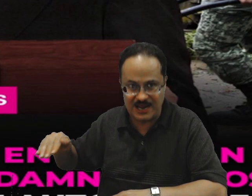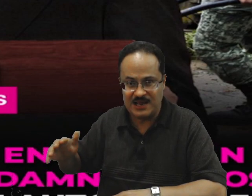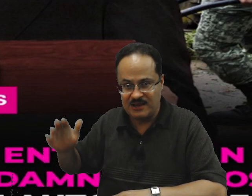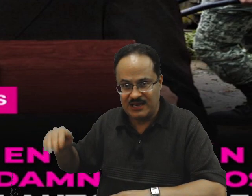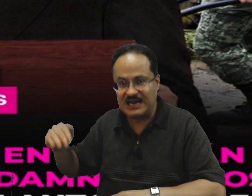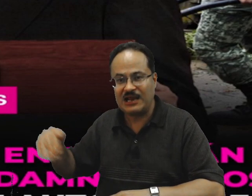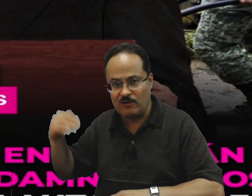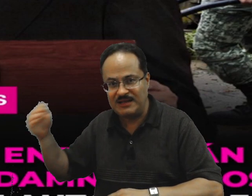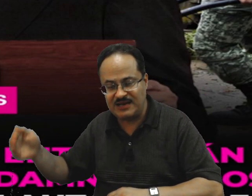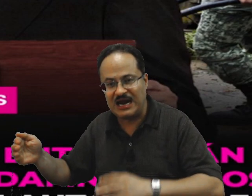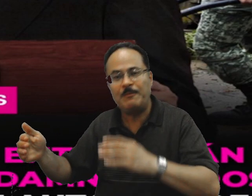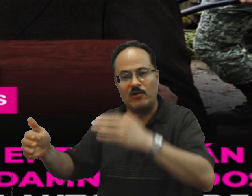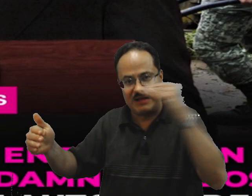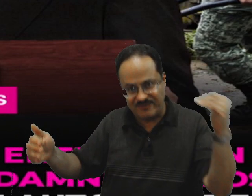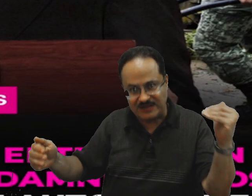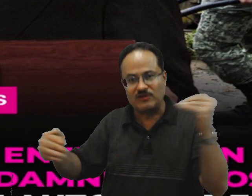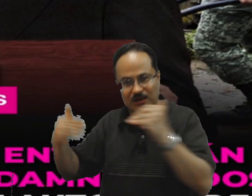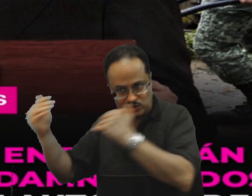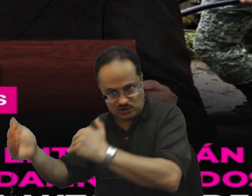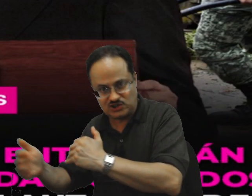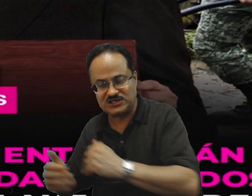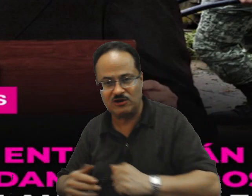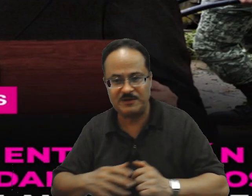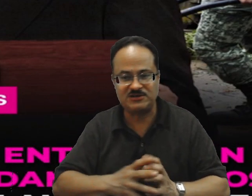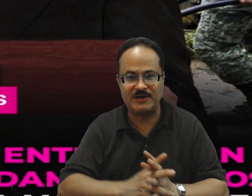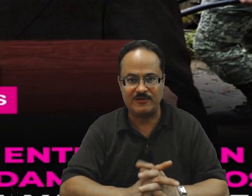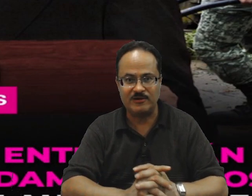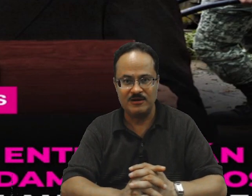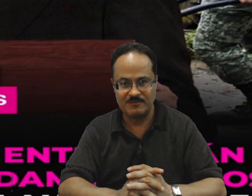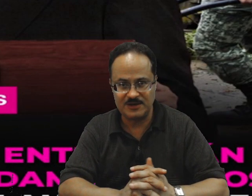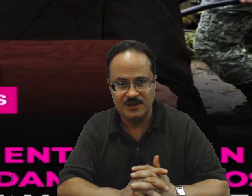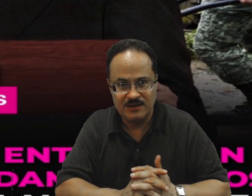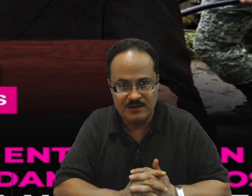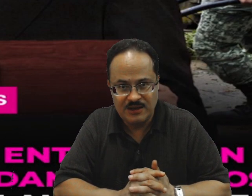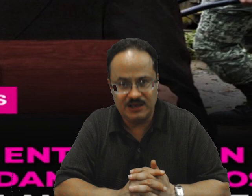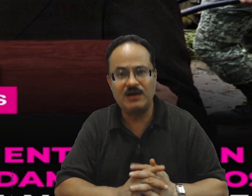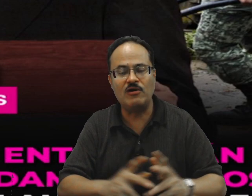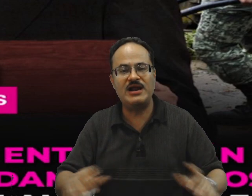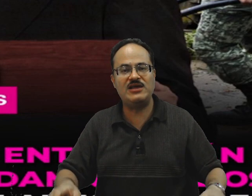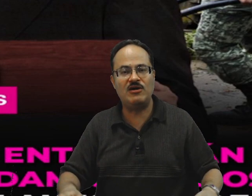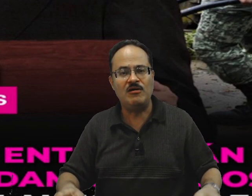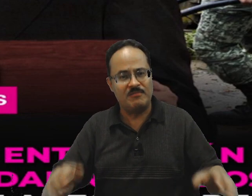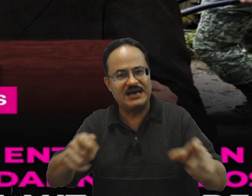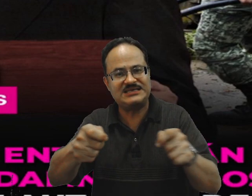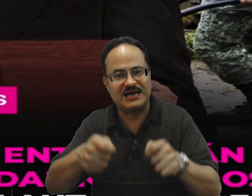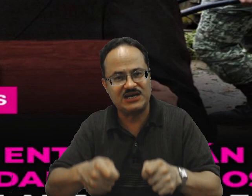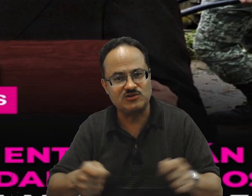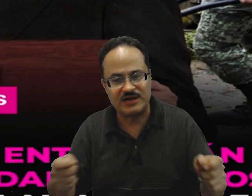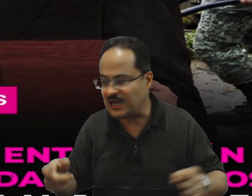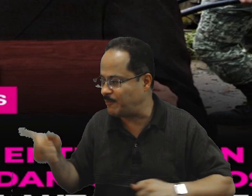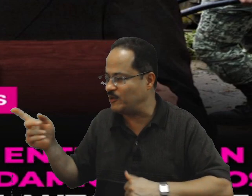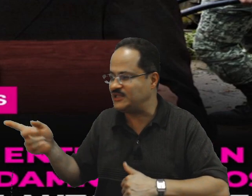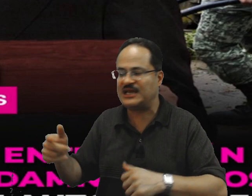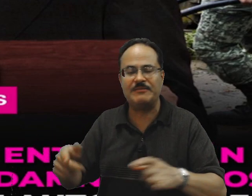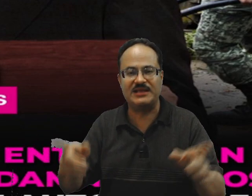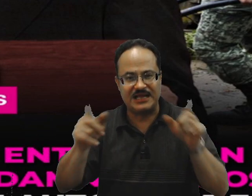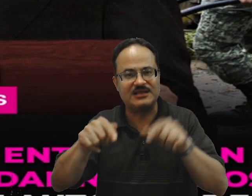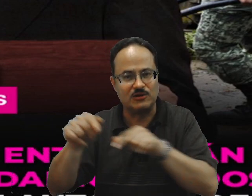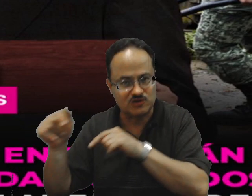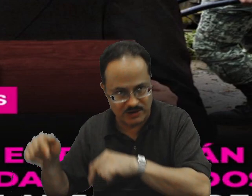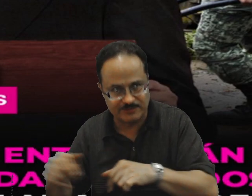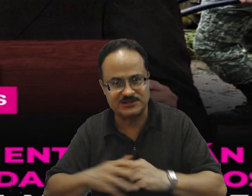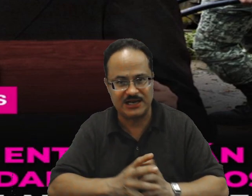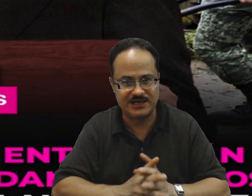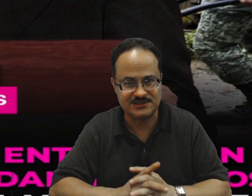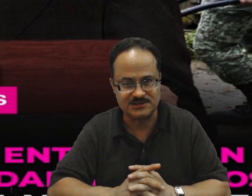trabaja es la que lo va a entregar por mandato de Los Socios de López Obrador y con ello van a sacar su raja política mediante